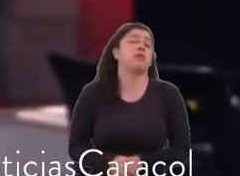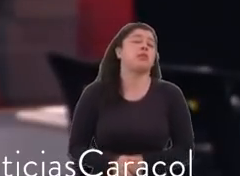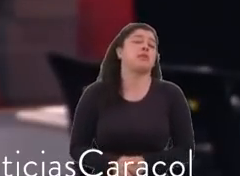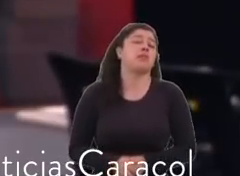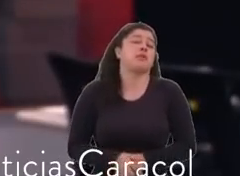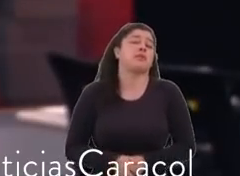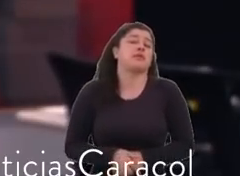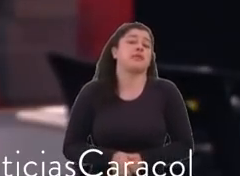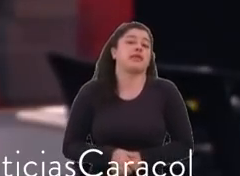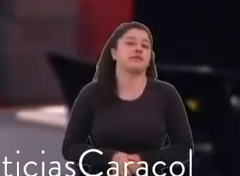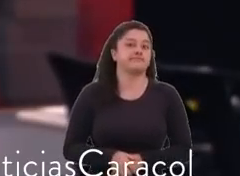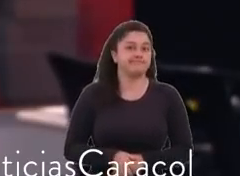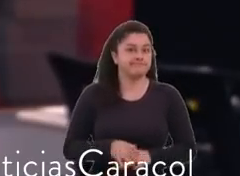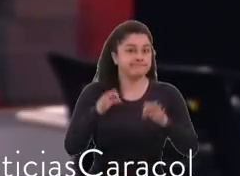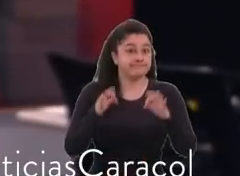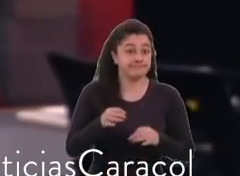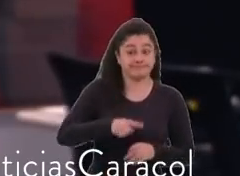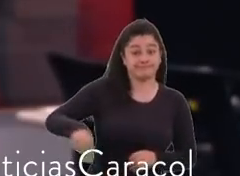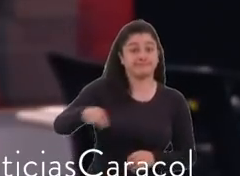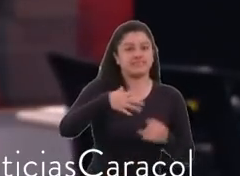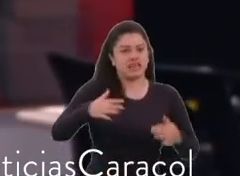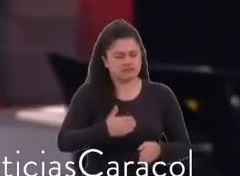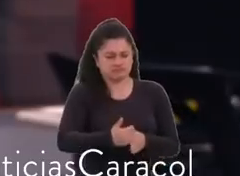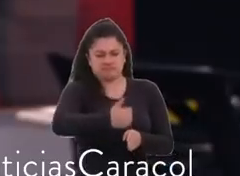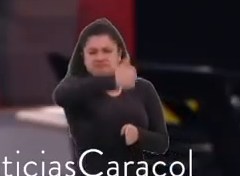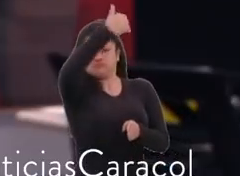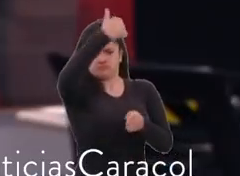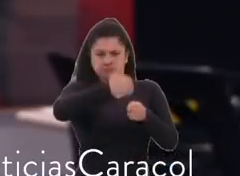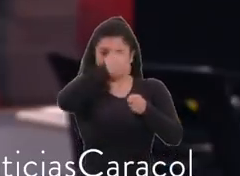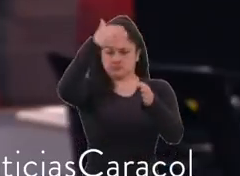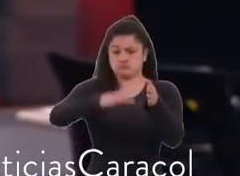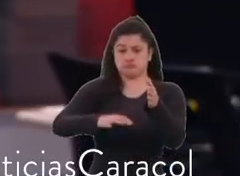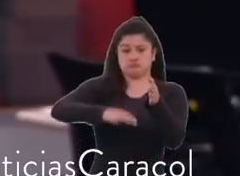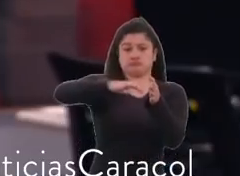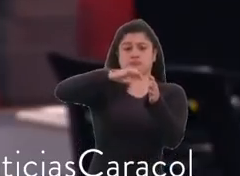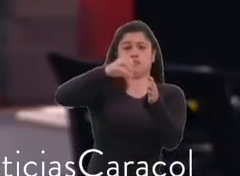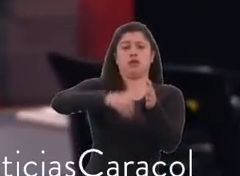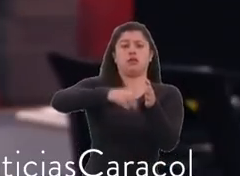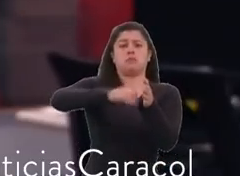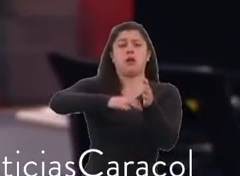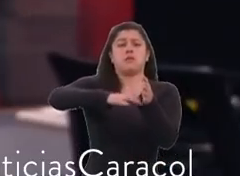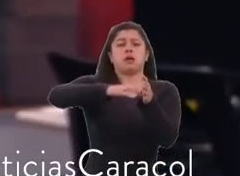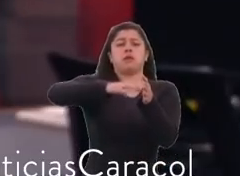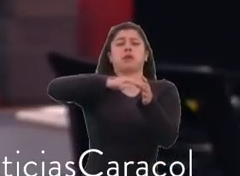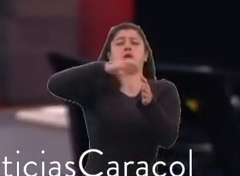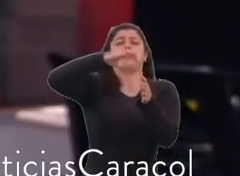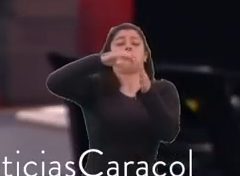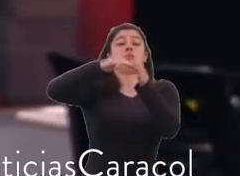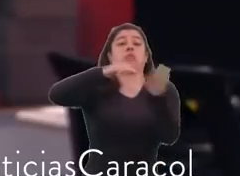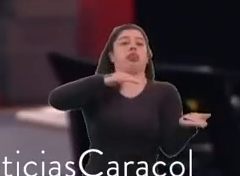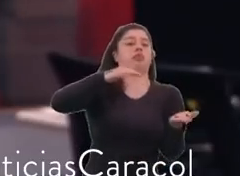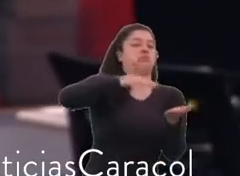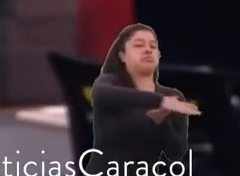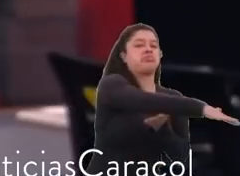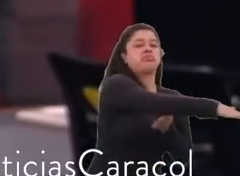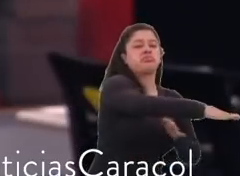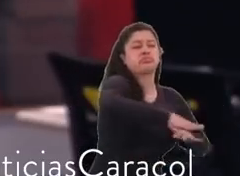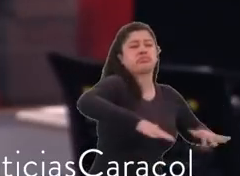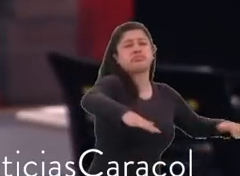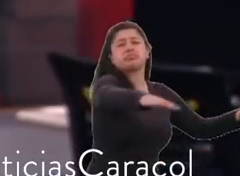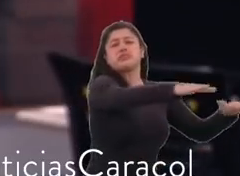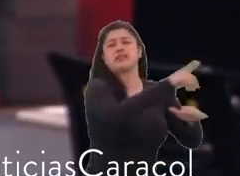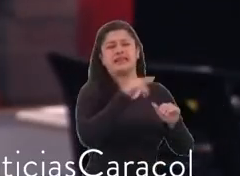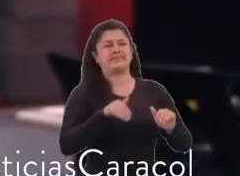contenía las centenares de talegas de basura se vino al piso. Silvia Quintana, nuestra